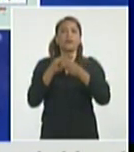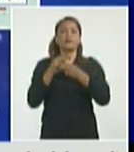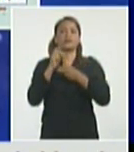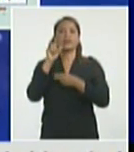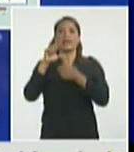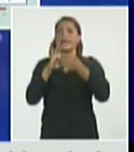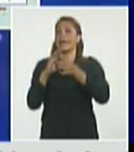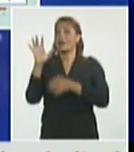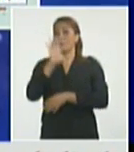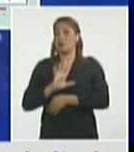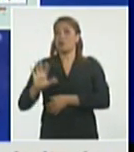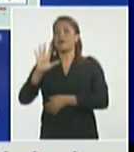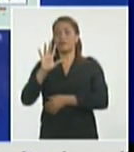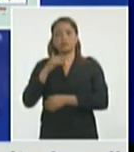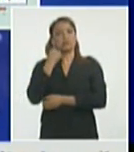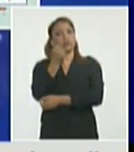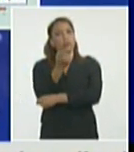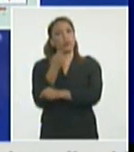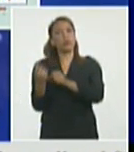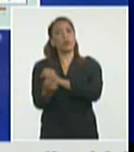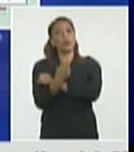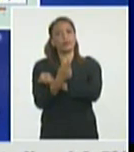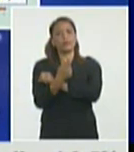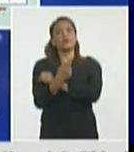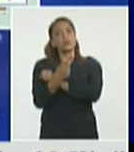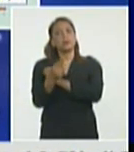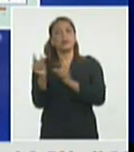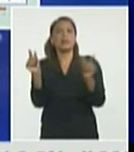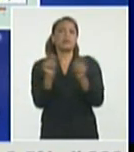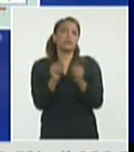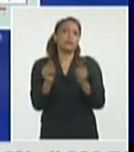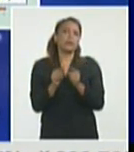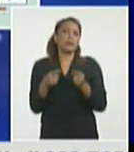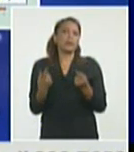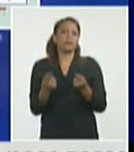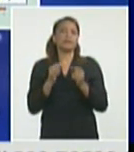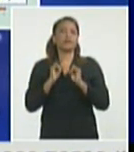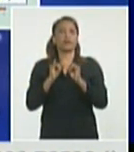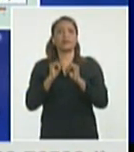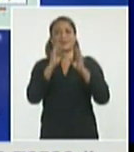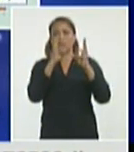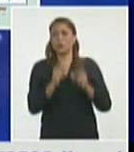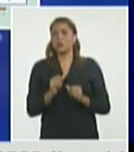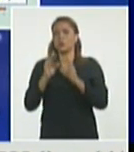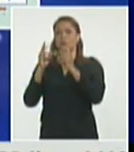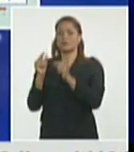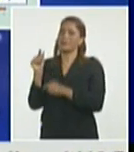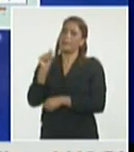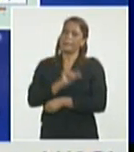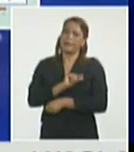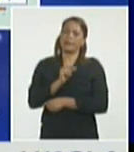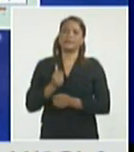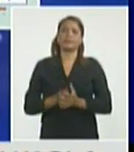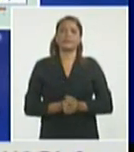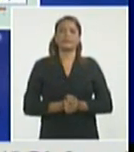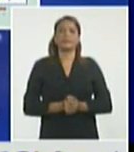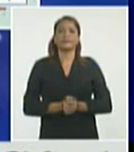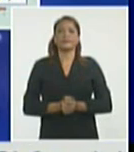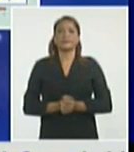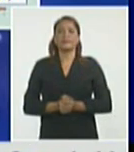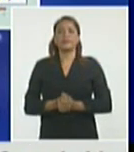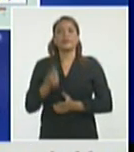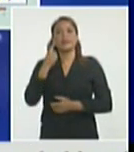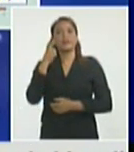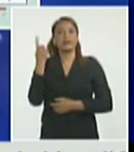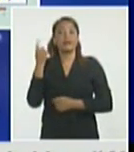Roberto Romero, que permite un poco que resumir tanto número, tantas cuestiones. Y ahí estamos.